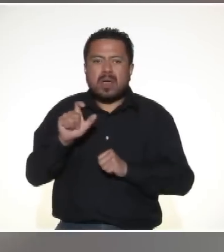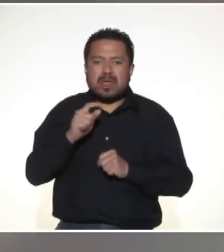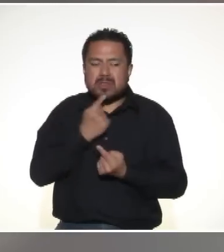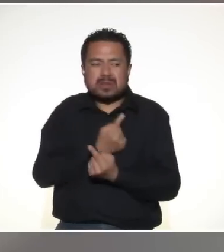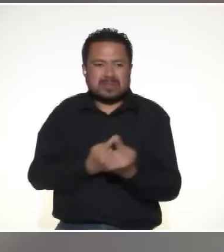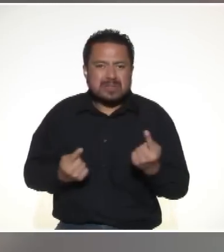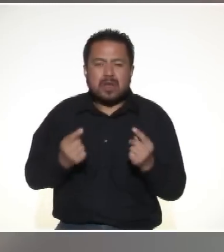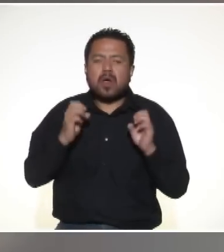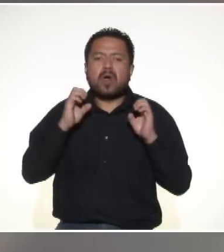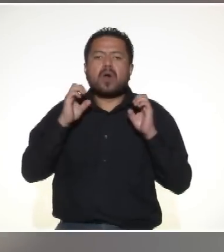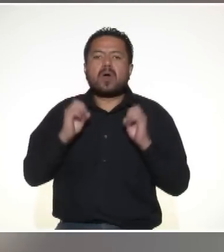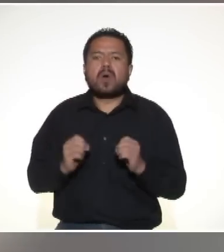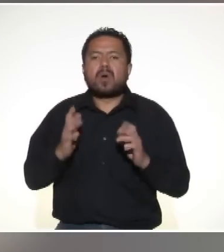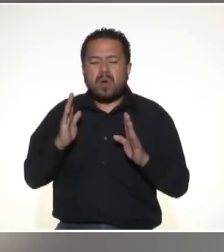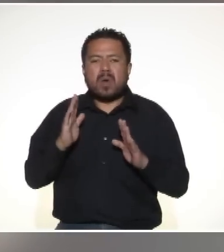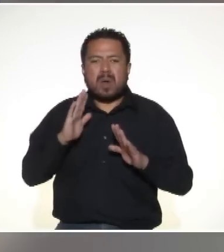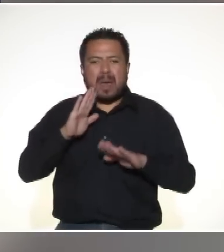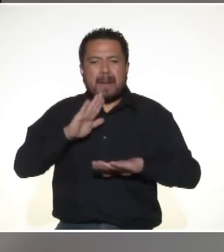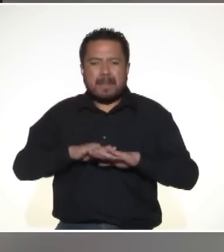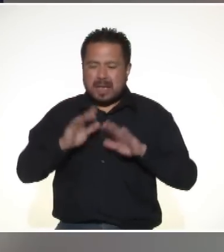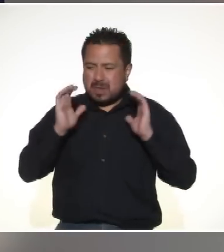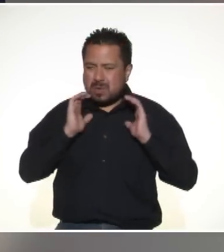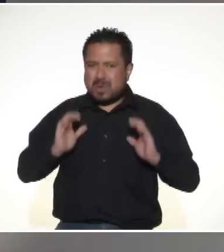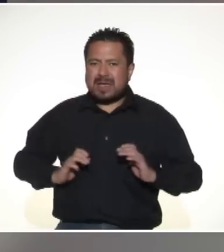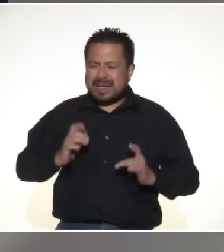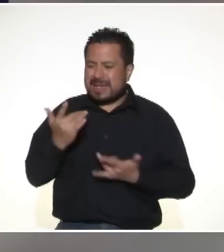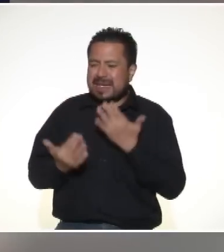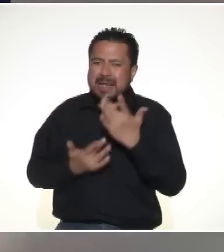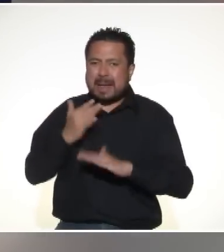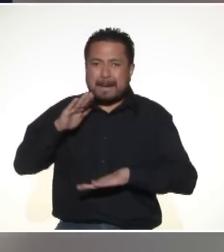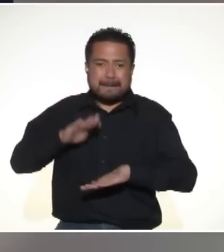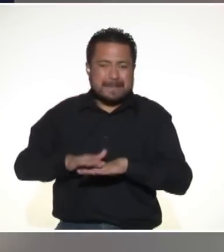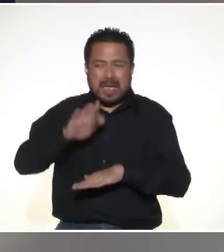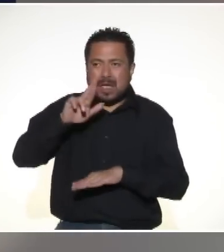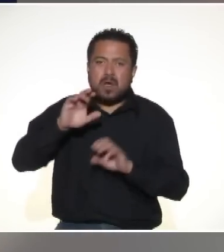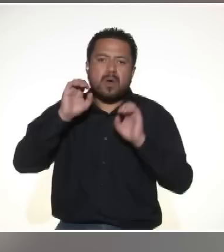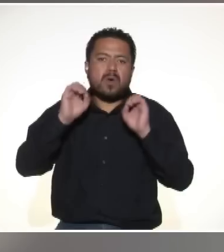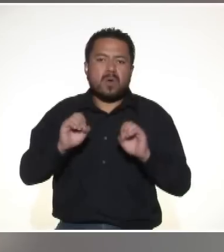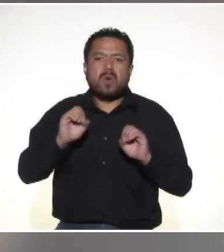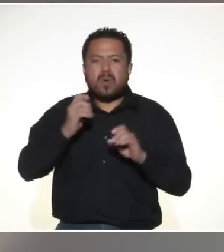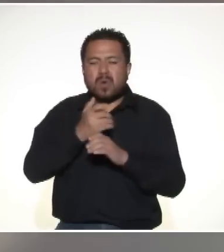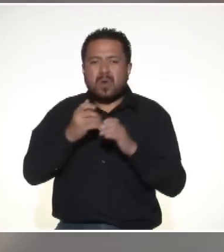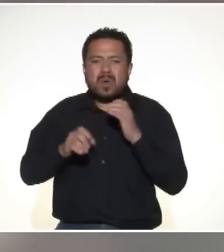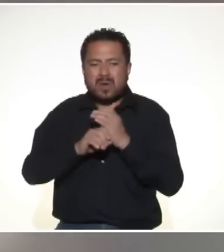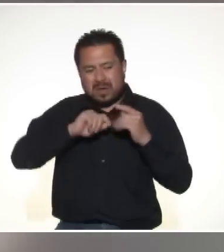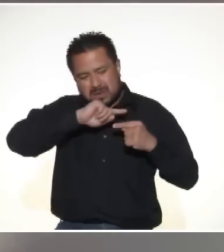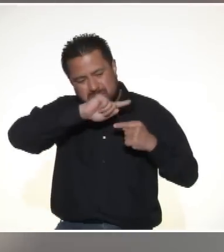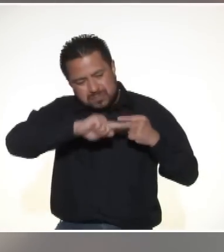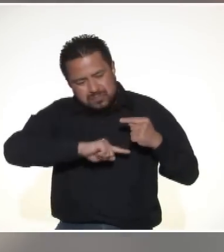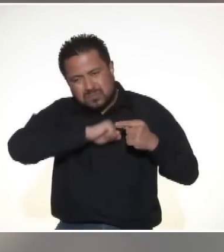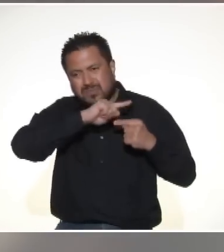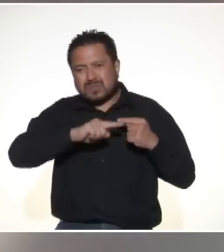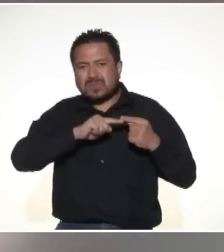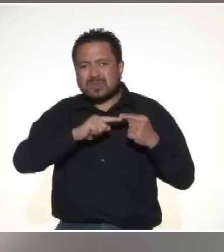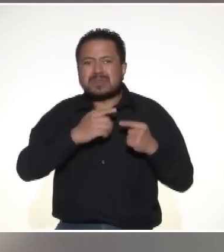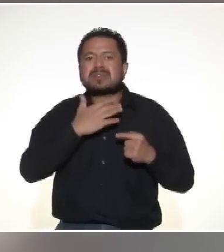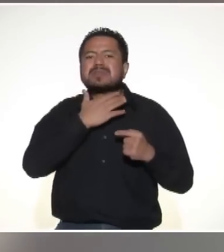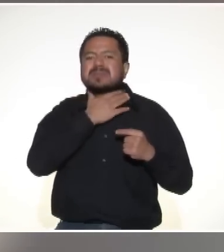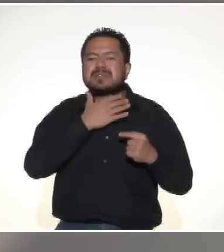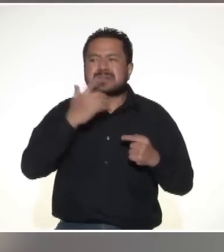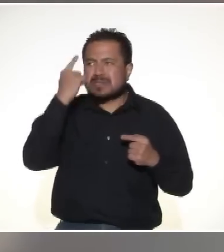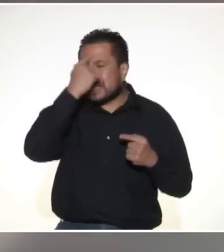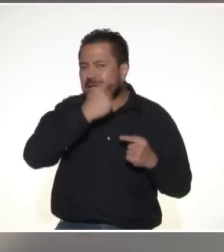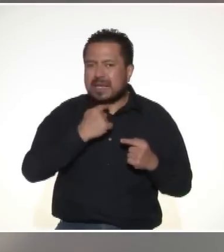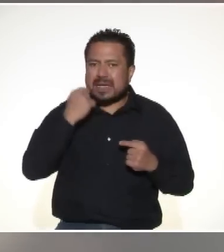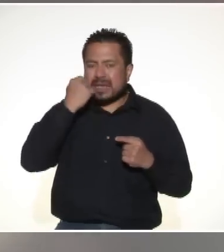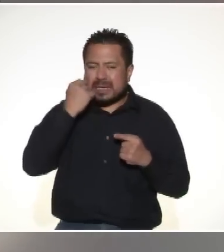de edad o que abarca una superficie corporal de quemadura muy grande, o cuando es en circunferencias, lo que es cara, cuello, tórax y